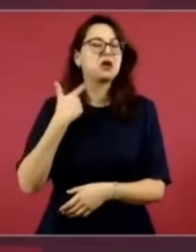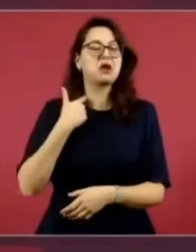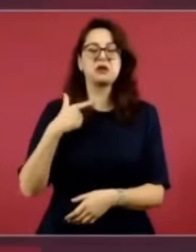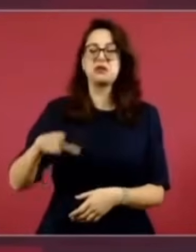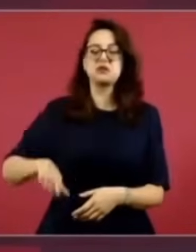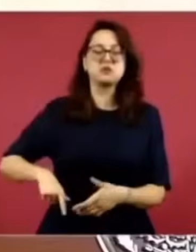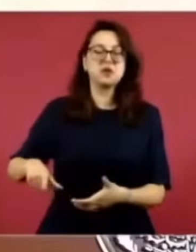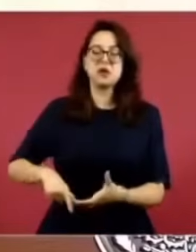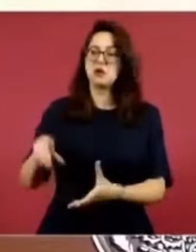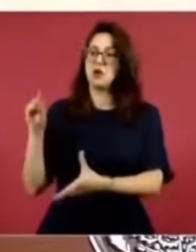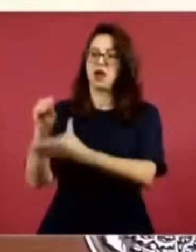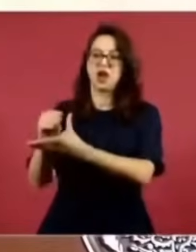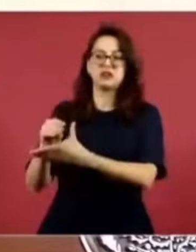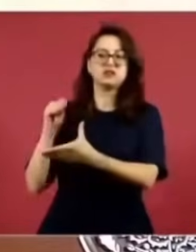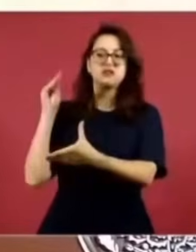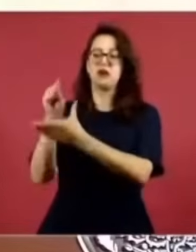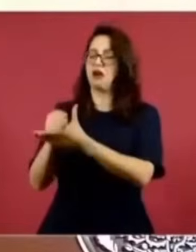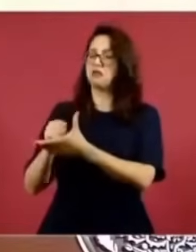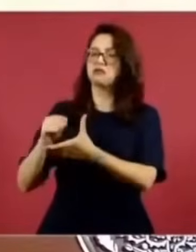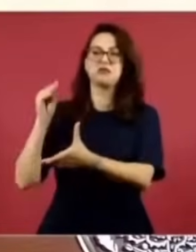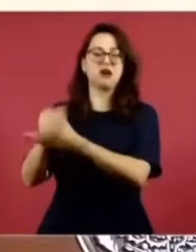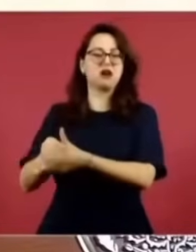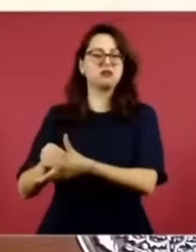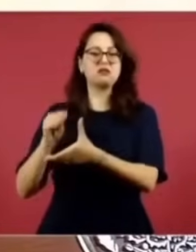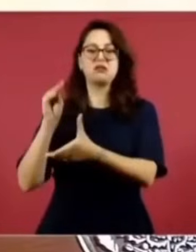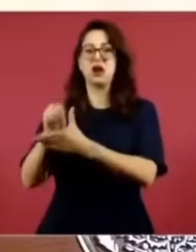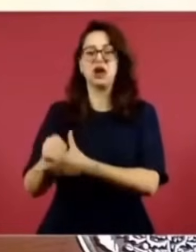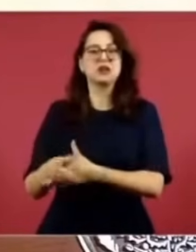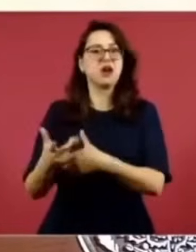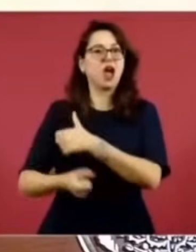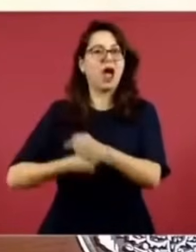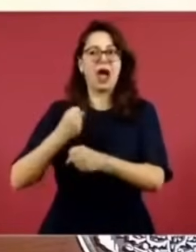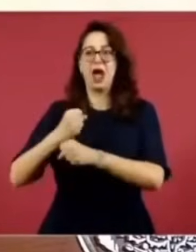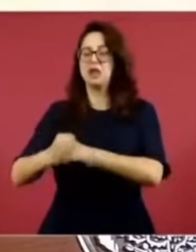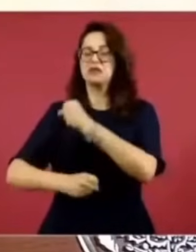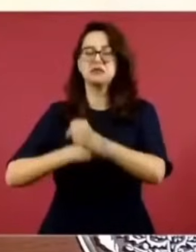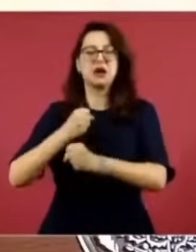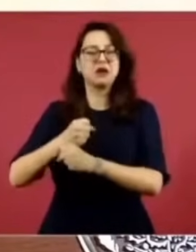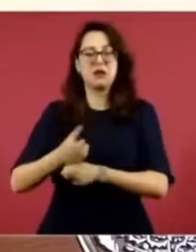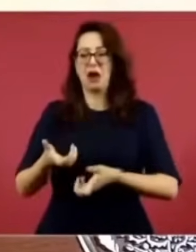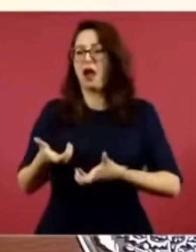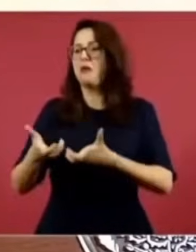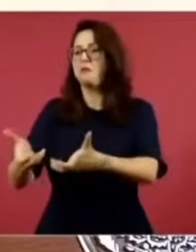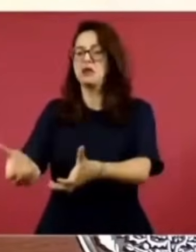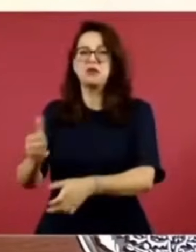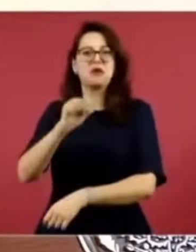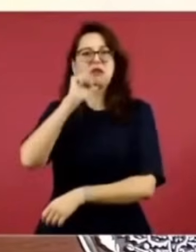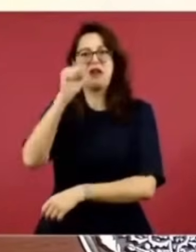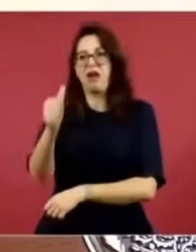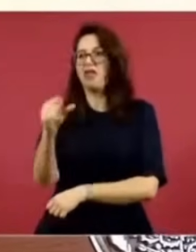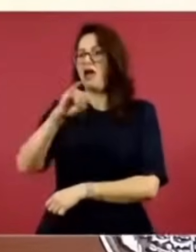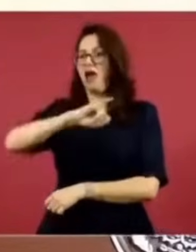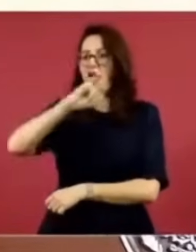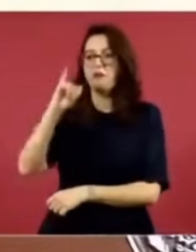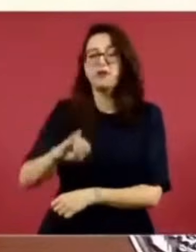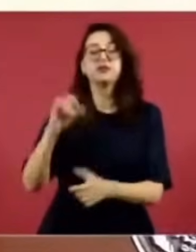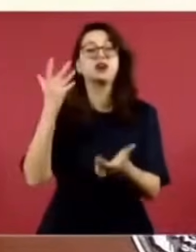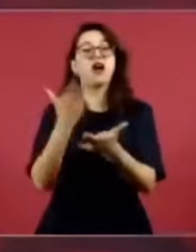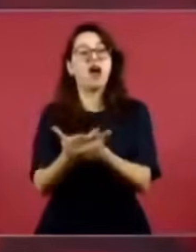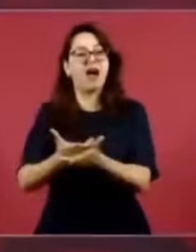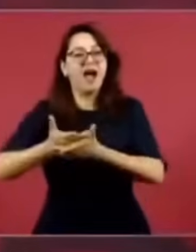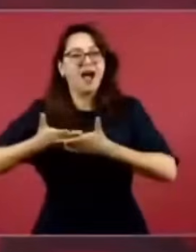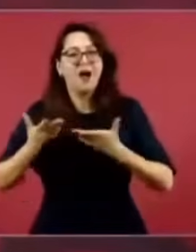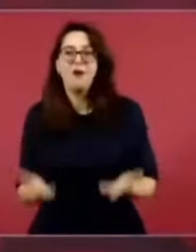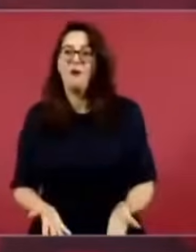que se les construyera el camino y que ahora en Oaxaca estamos construyendo